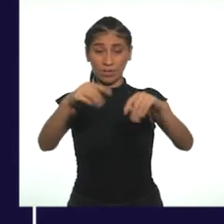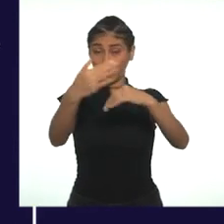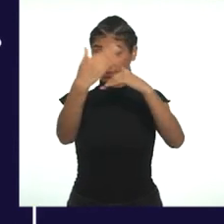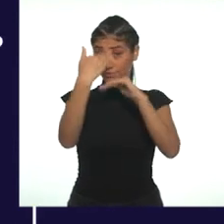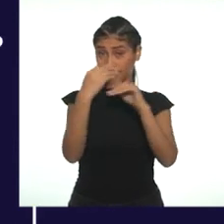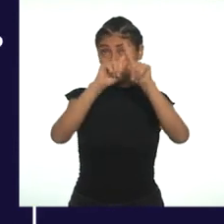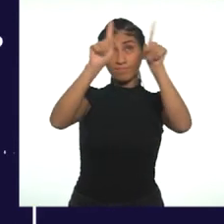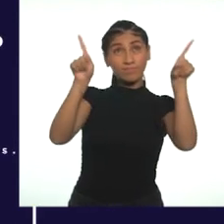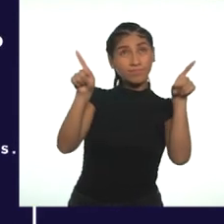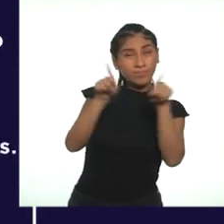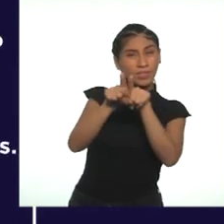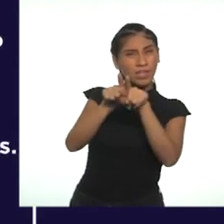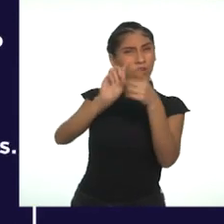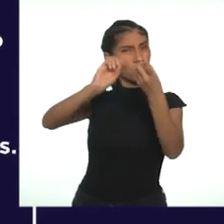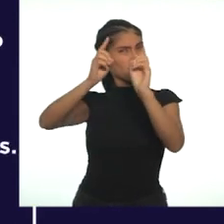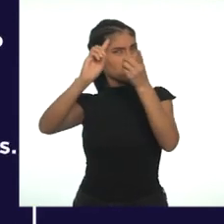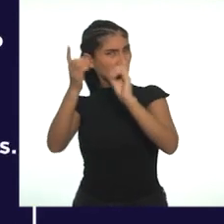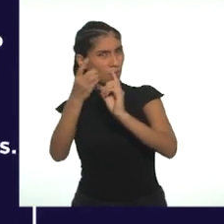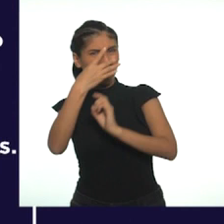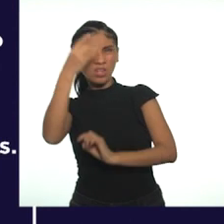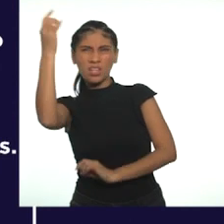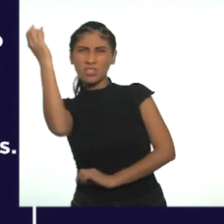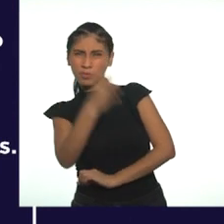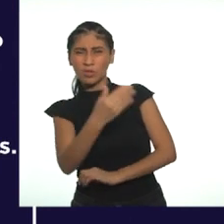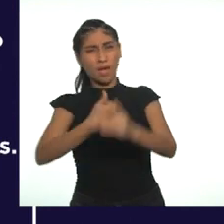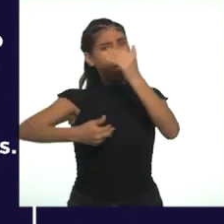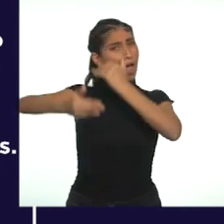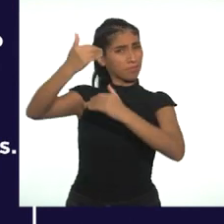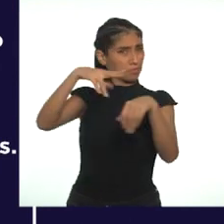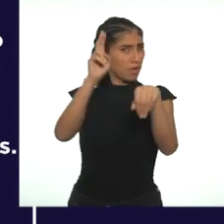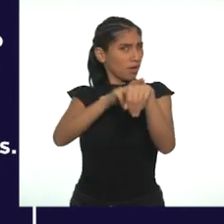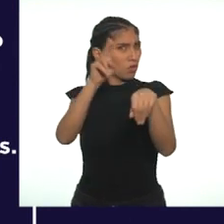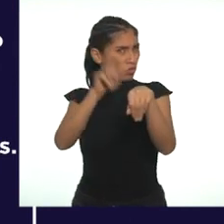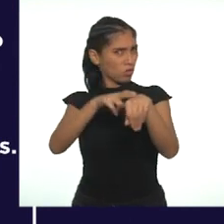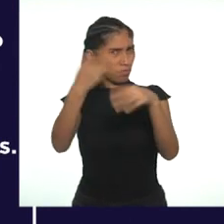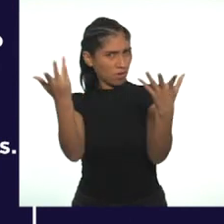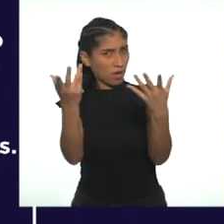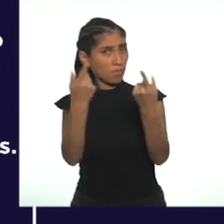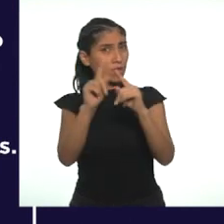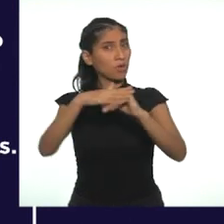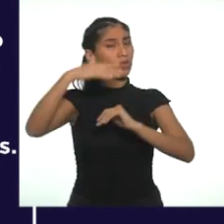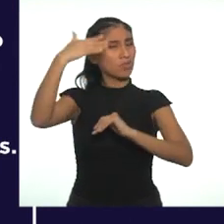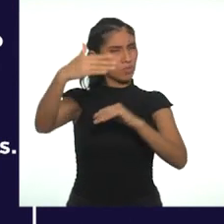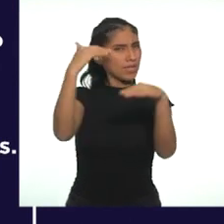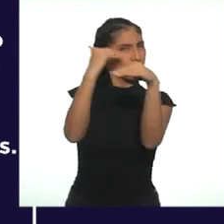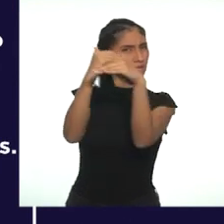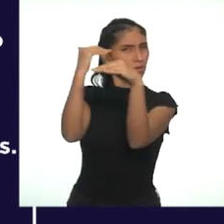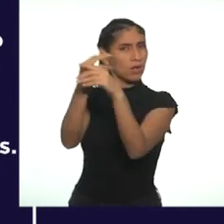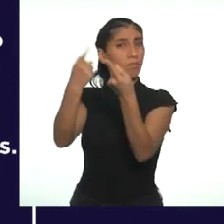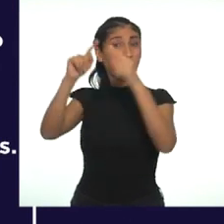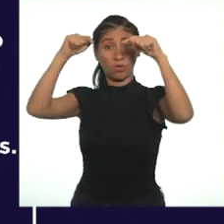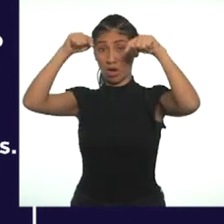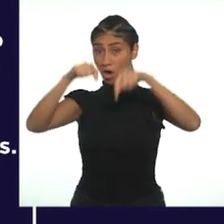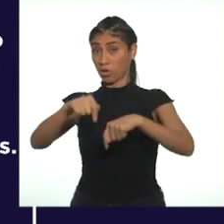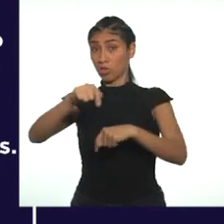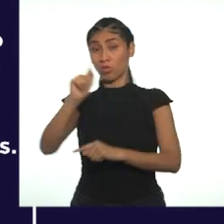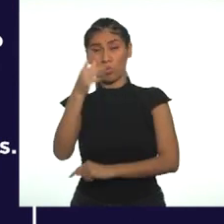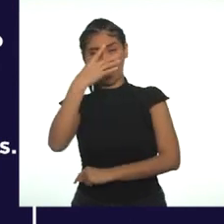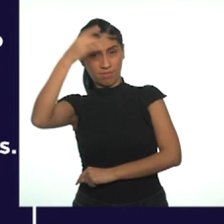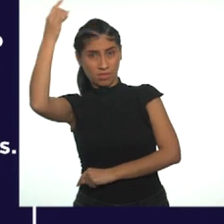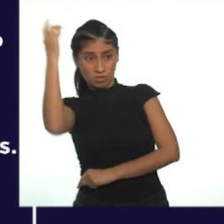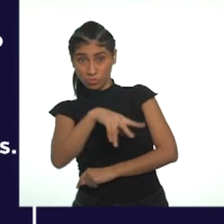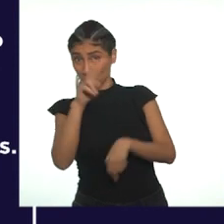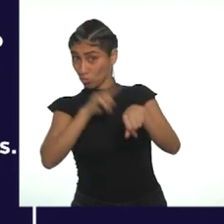este cuadro se ven los cambios sobre la discriminación. Antes era algo normal, después se mantuvo igual, pero ahora